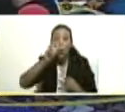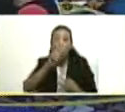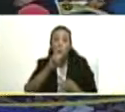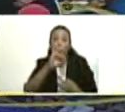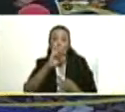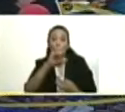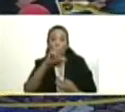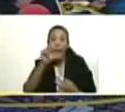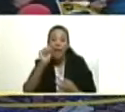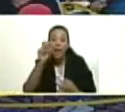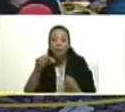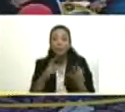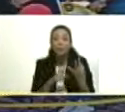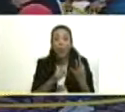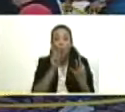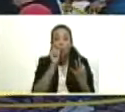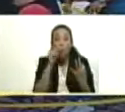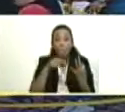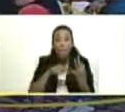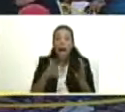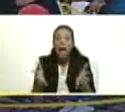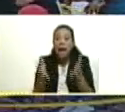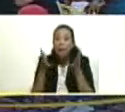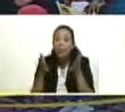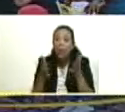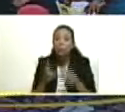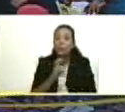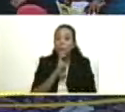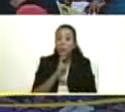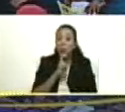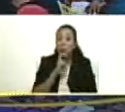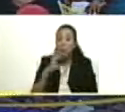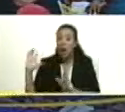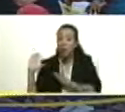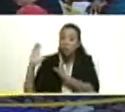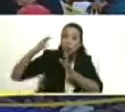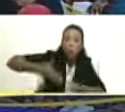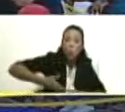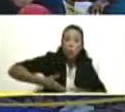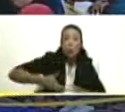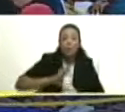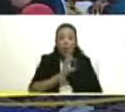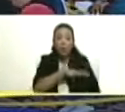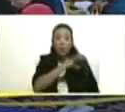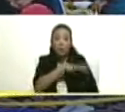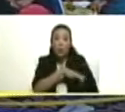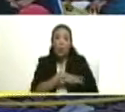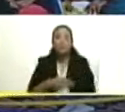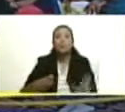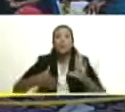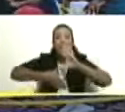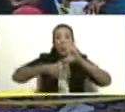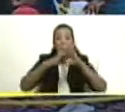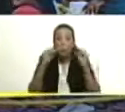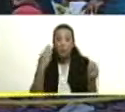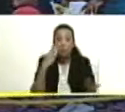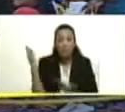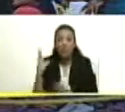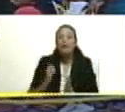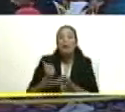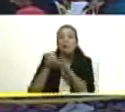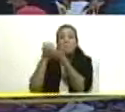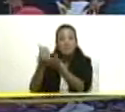García, el hombre que ganó oro en judo en los Panamericanos, que es guacareño y que es beneficiario